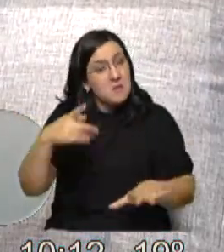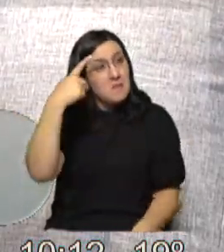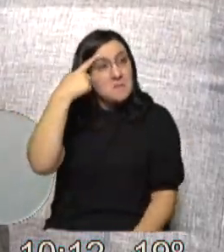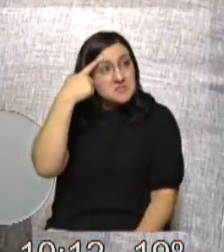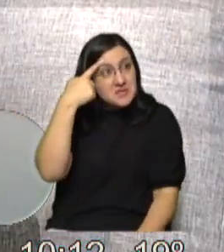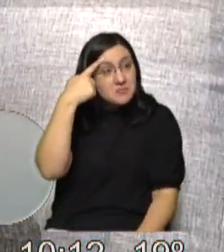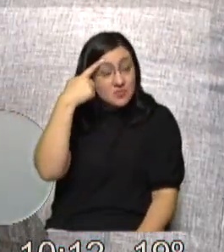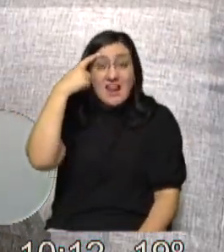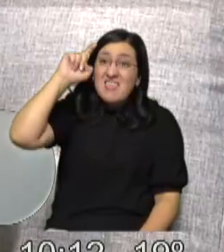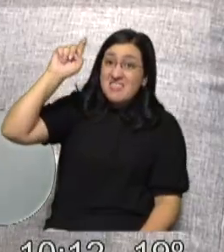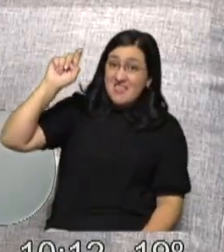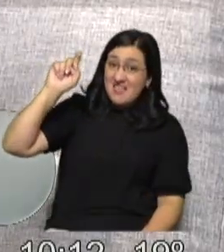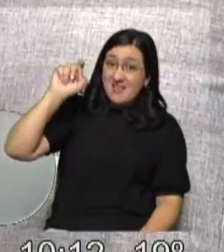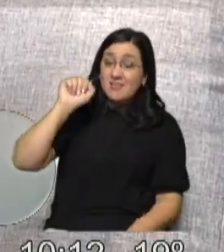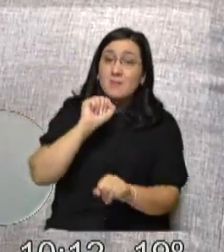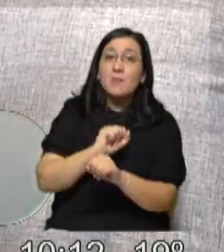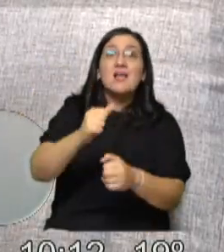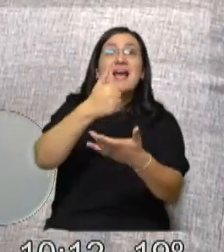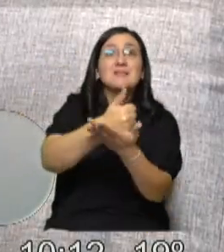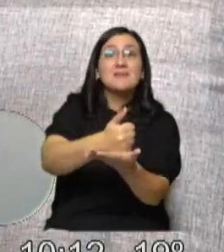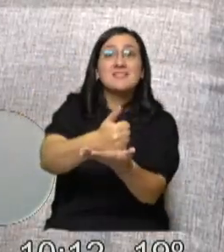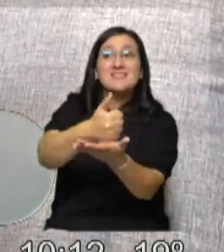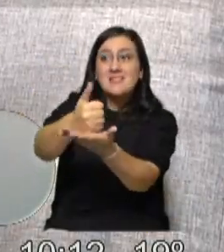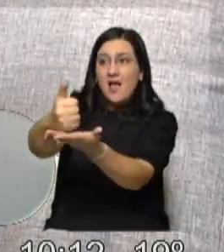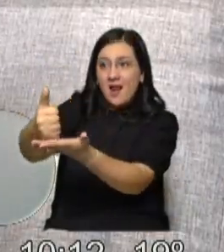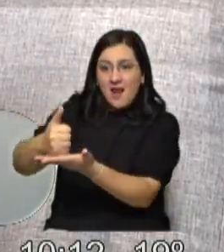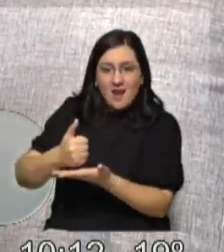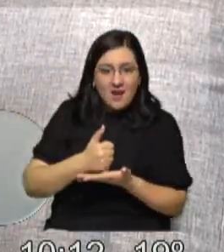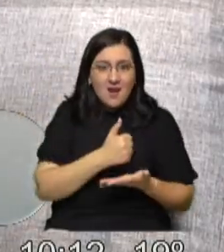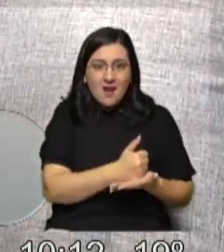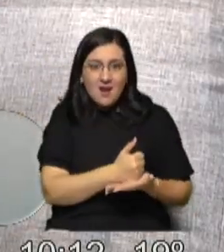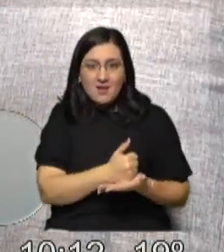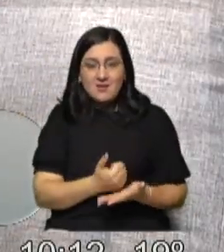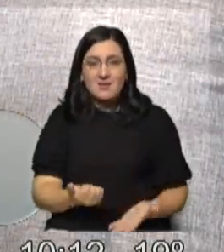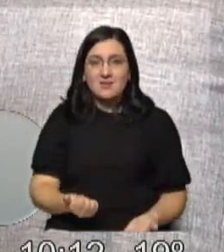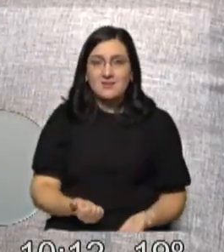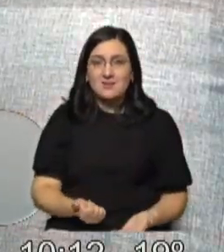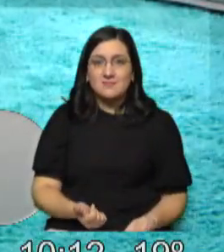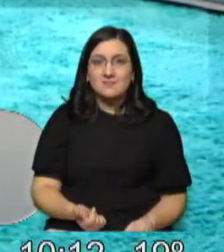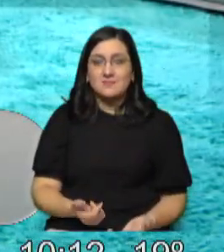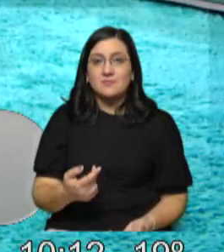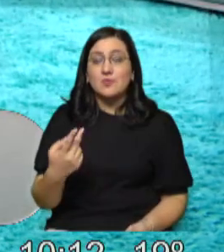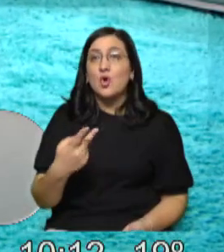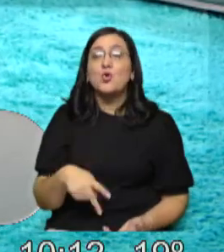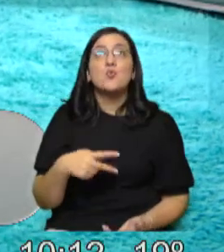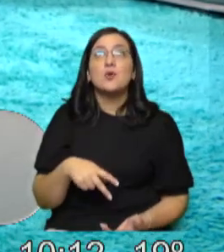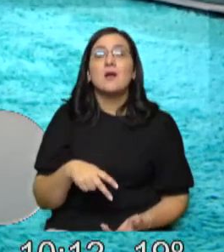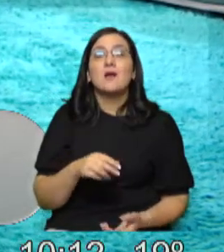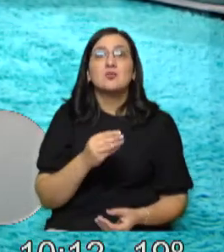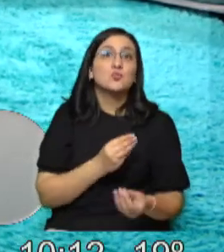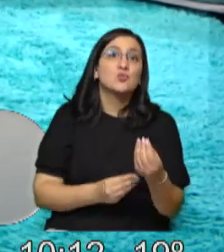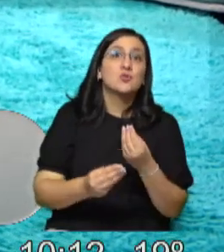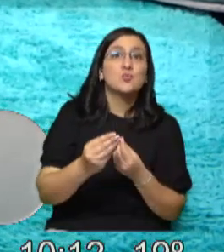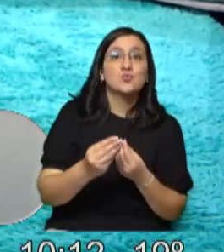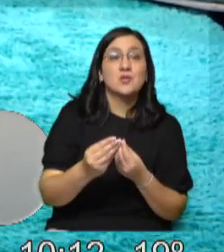Seba hacer la idea de hacerlo presencial. O sea, en esto de la presencialidad no, nunca vamos a poder sustituir